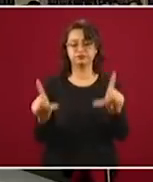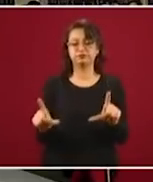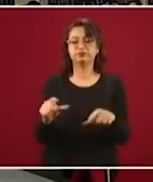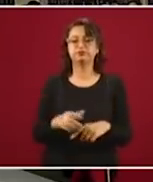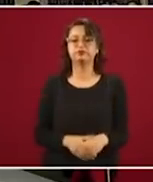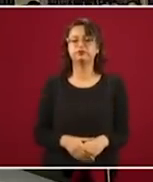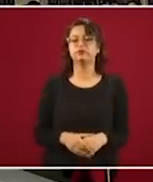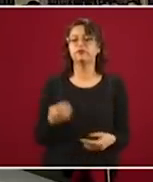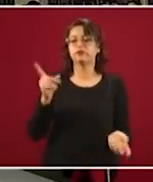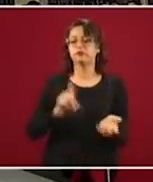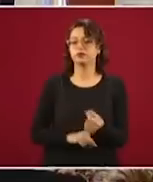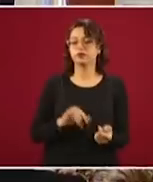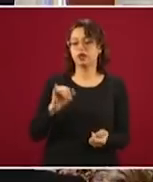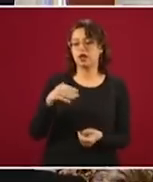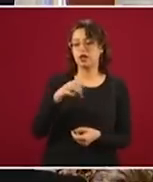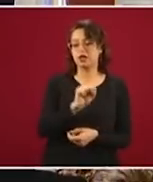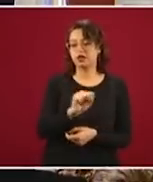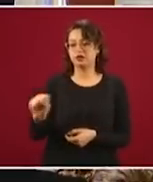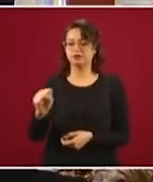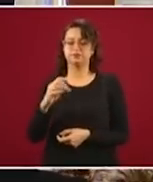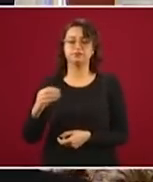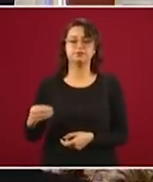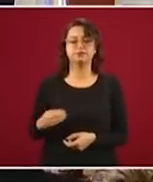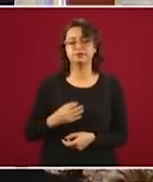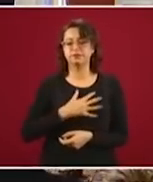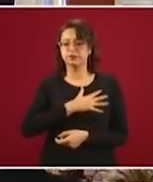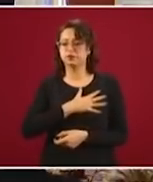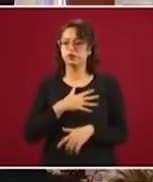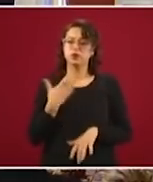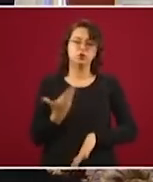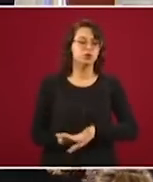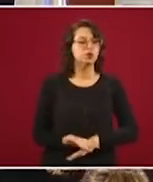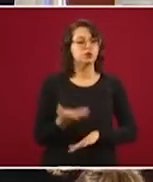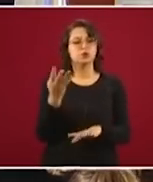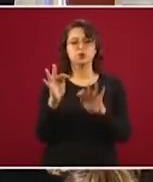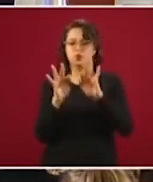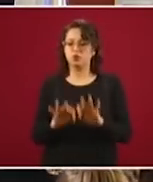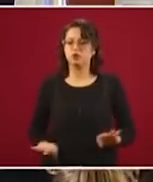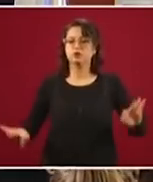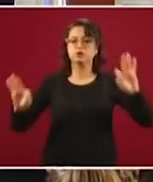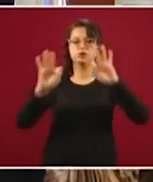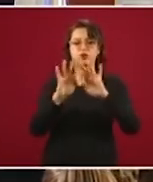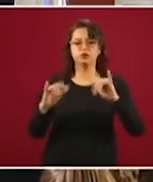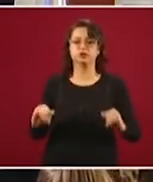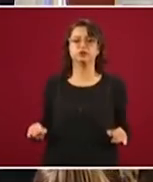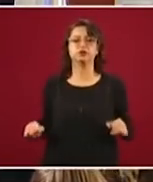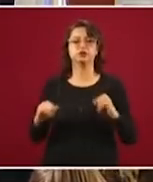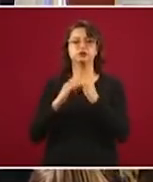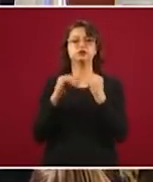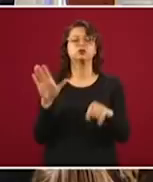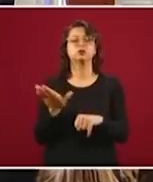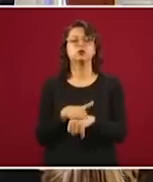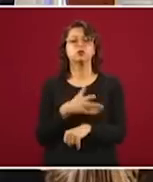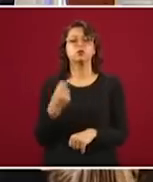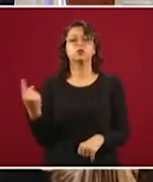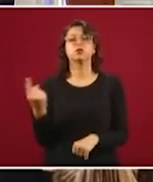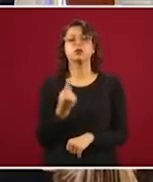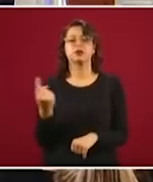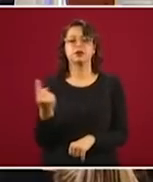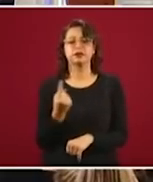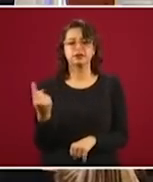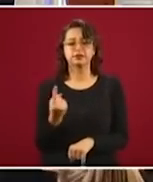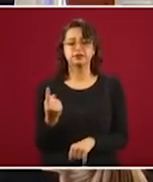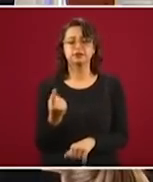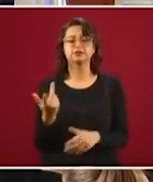el IMSS Bienestar. El IMSS Bienestar es una institución fundamental, fundamental, porque es las pocas instituciones